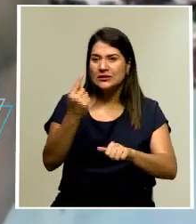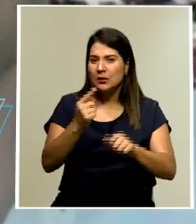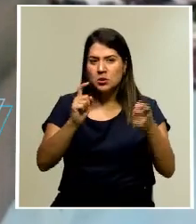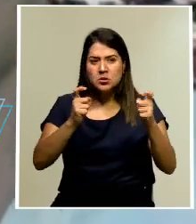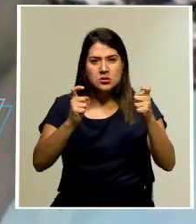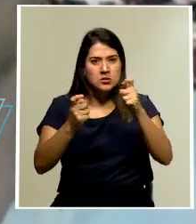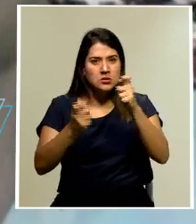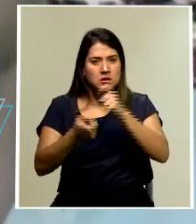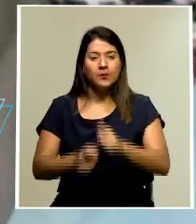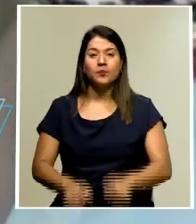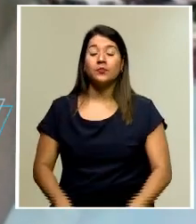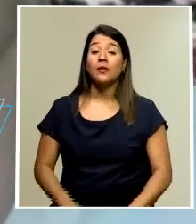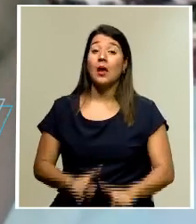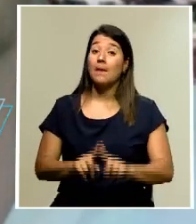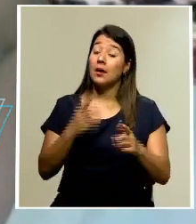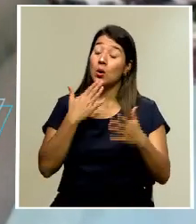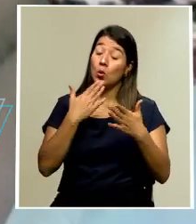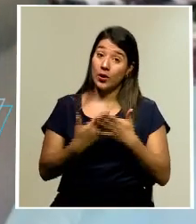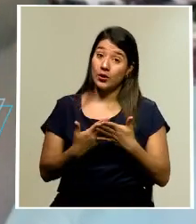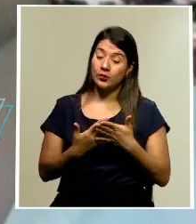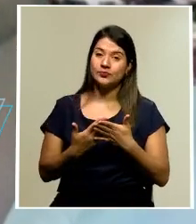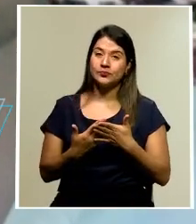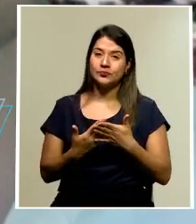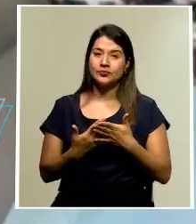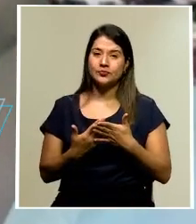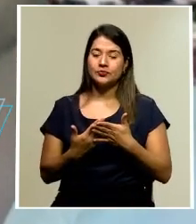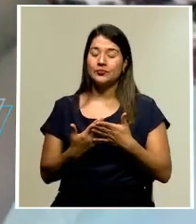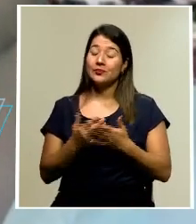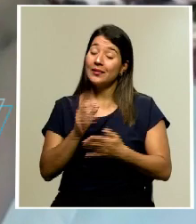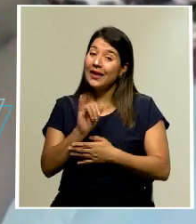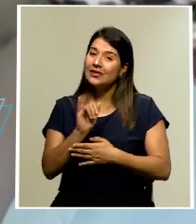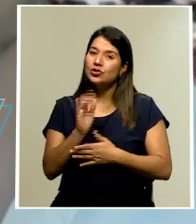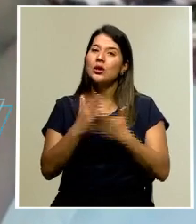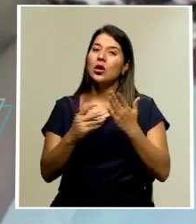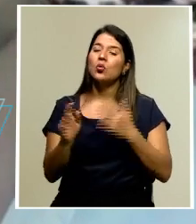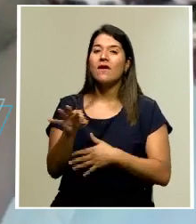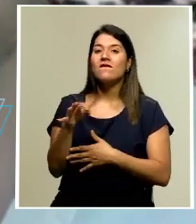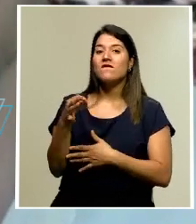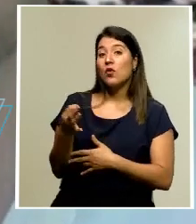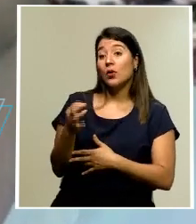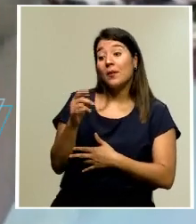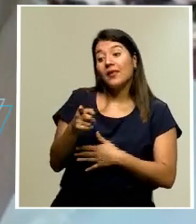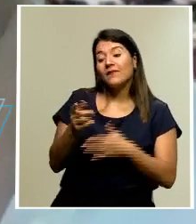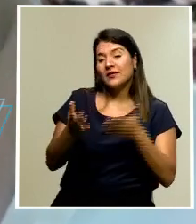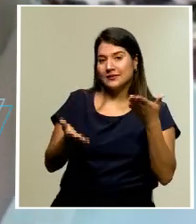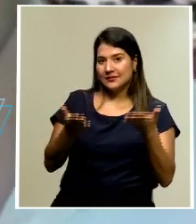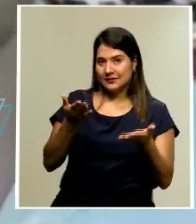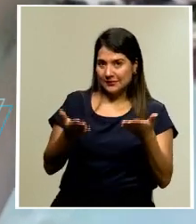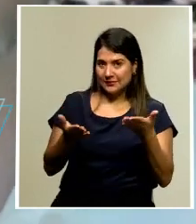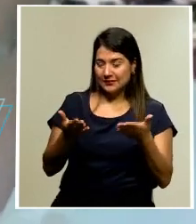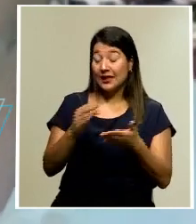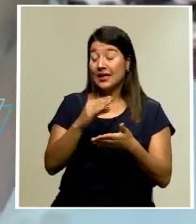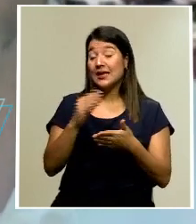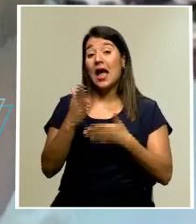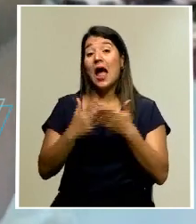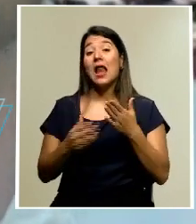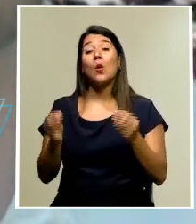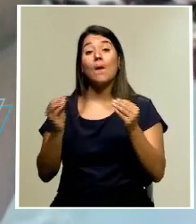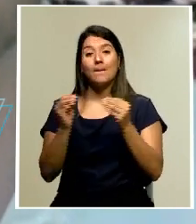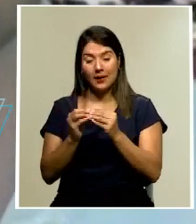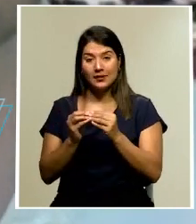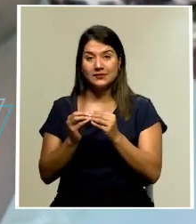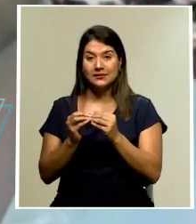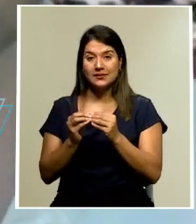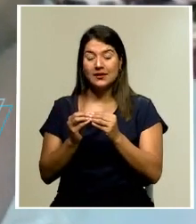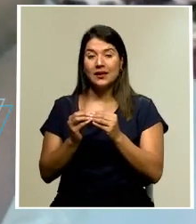cambio. Pero bueno, es algo que de alguna manera tendrá que sopesar. Y un elemento más, Ernesto, es